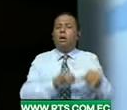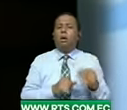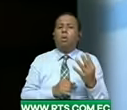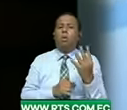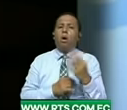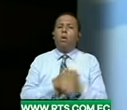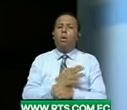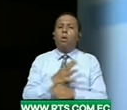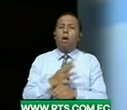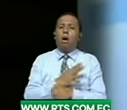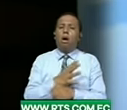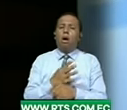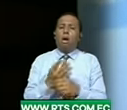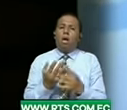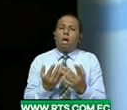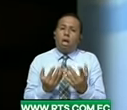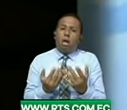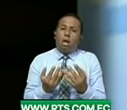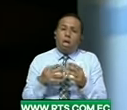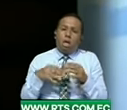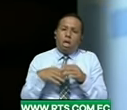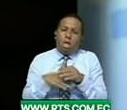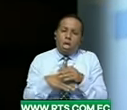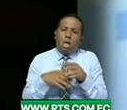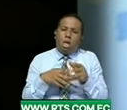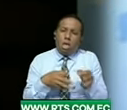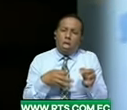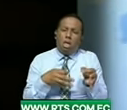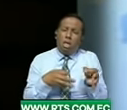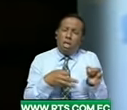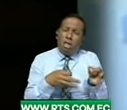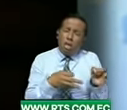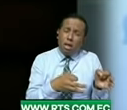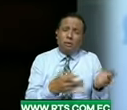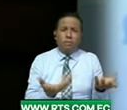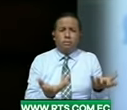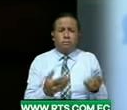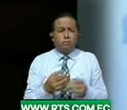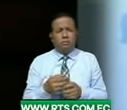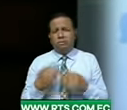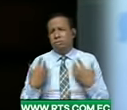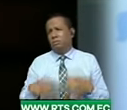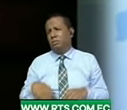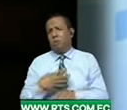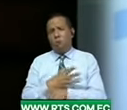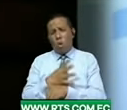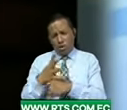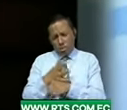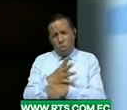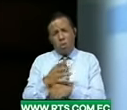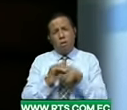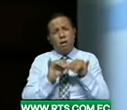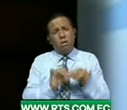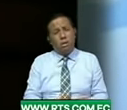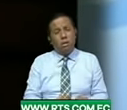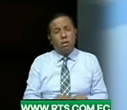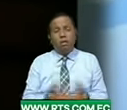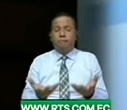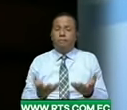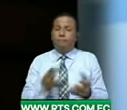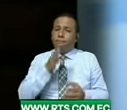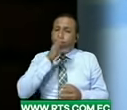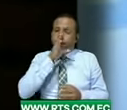se mueva la fila. Es una fila eterna, la verdad. No nos hemos movido ni 100 metros dentro de 4 horas, pero bueno,